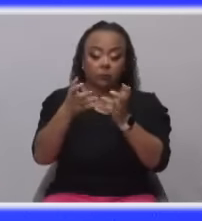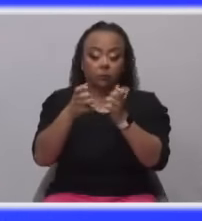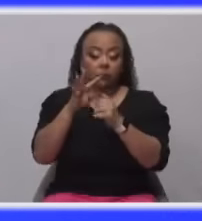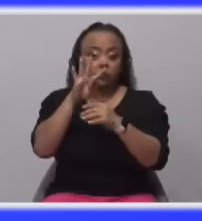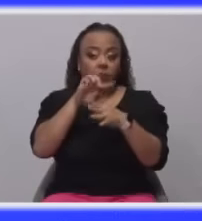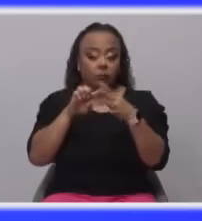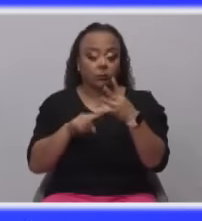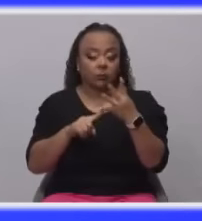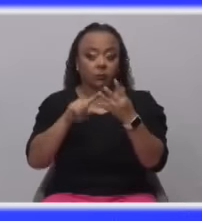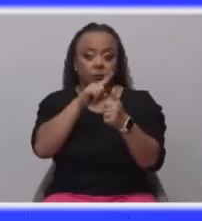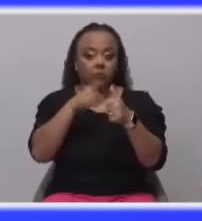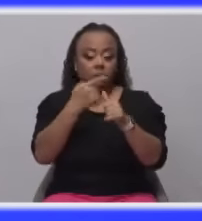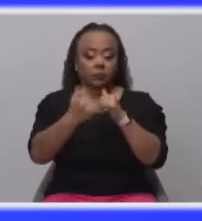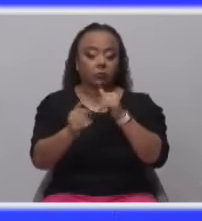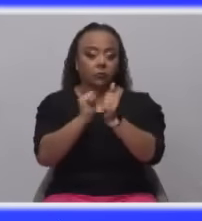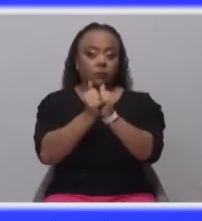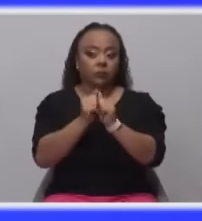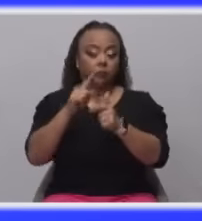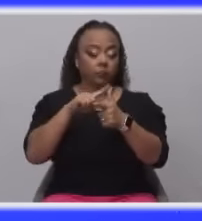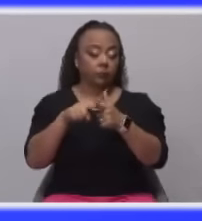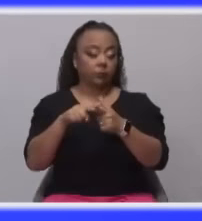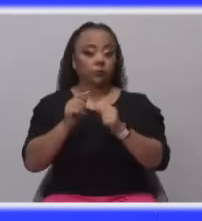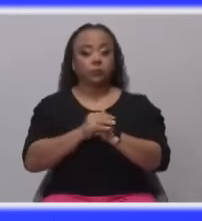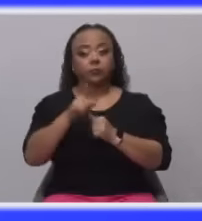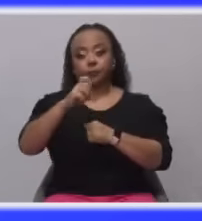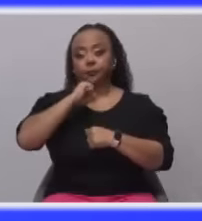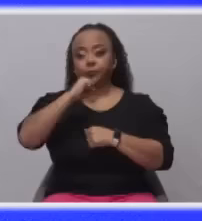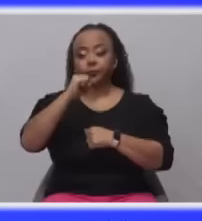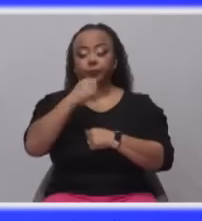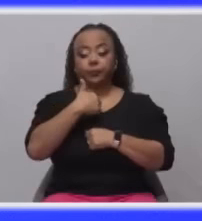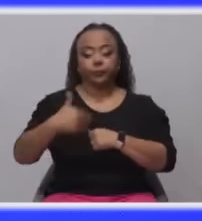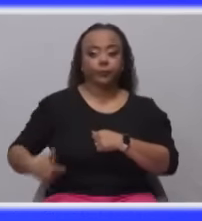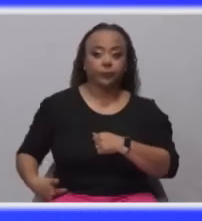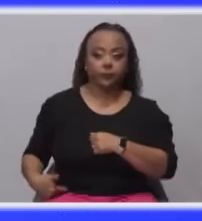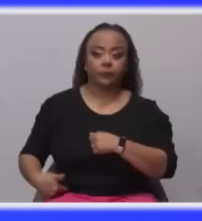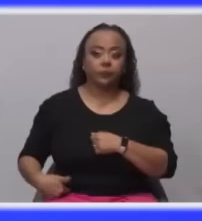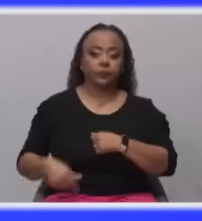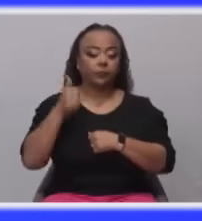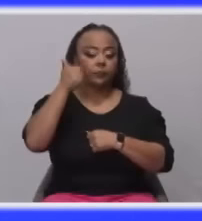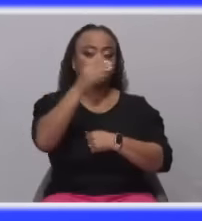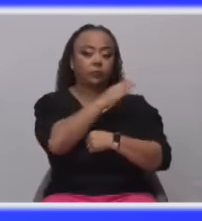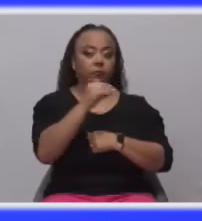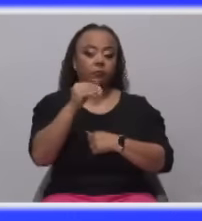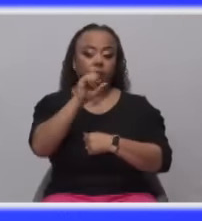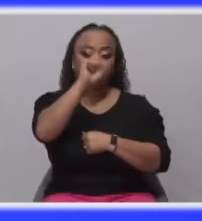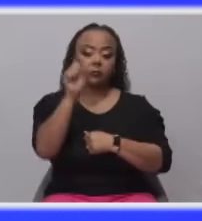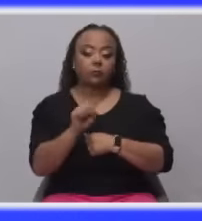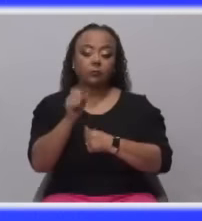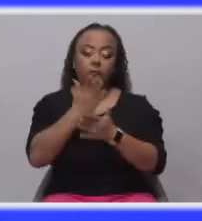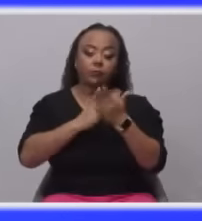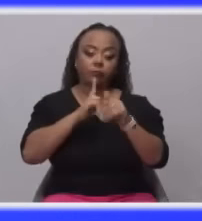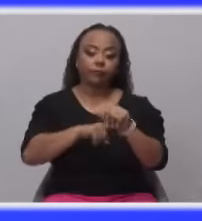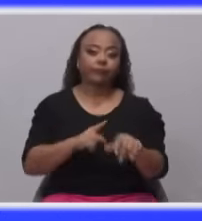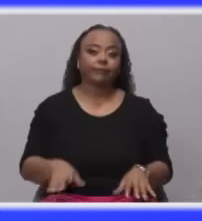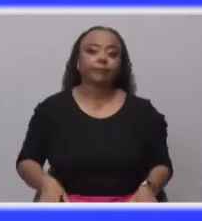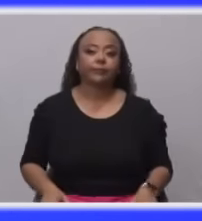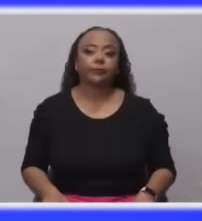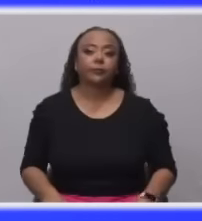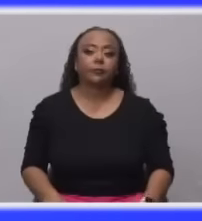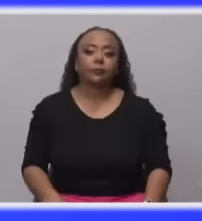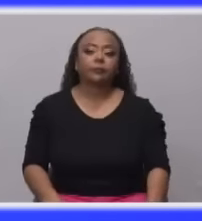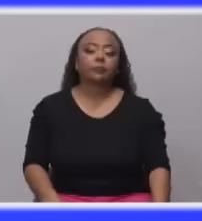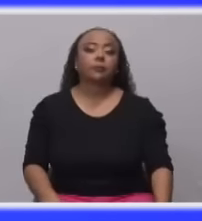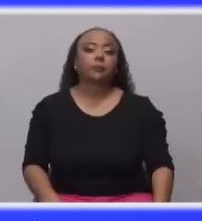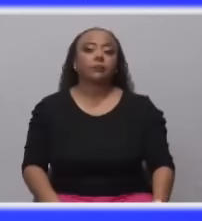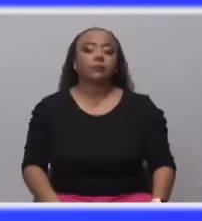cuatro primeros al final del torneo le tenés que ganar a herediano le tenés que ganar a la liga le tenés que ganar al sapriza en algún momento bueno